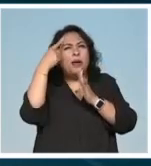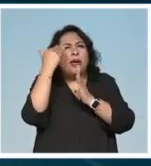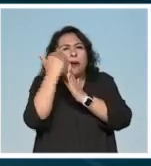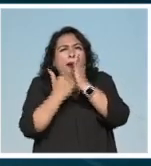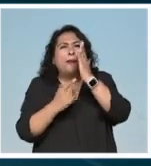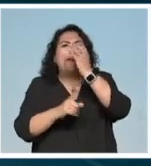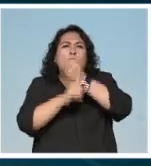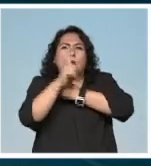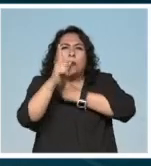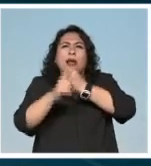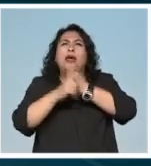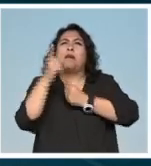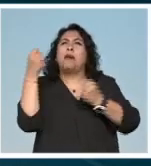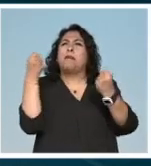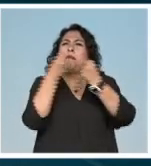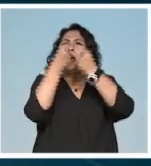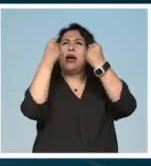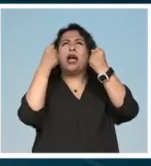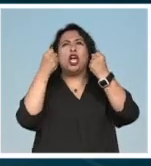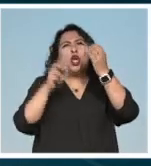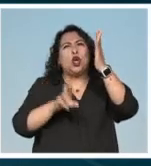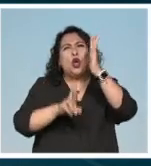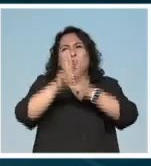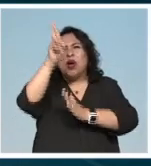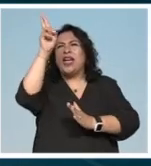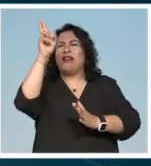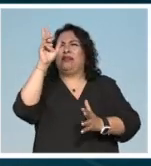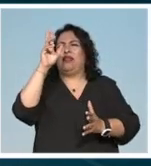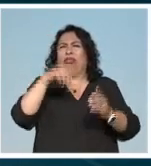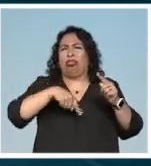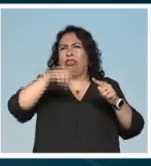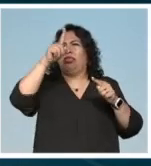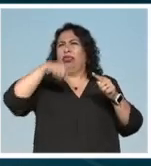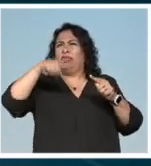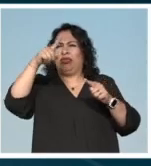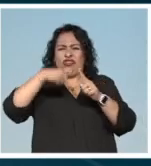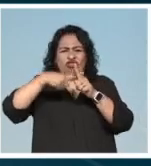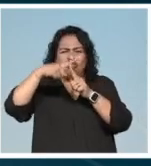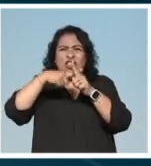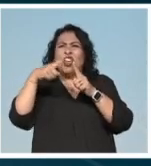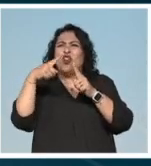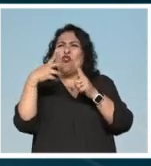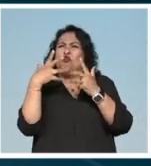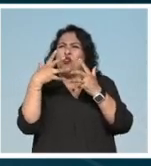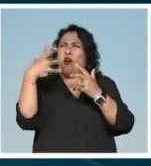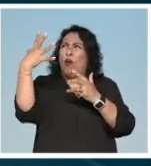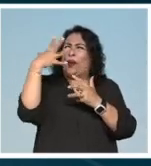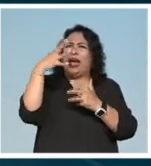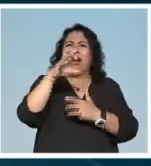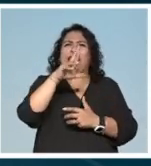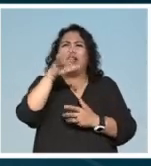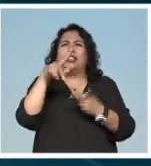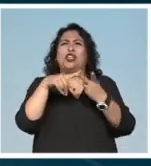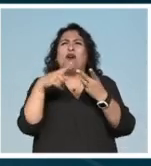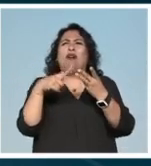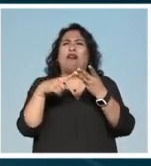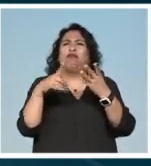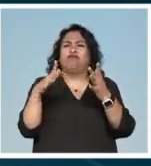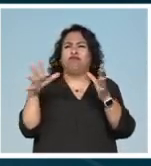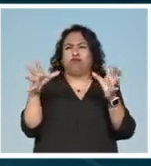de vibración y choque de cohetes, variaciones abruptas de temperatura, alta radiación, interferencia